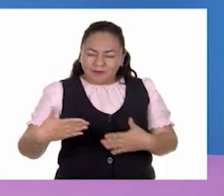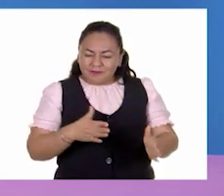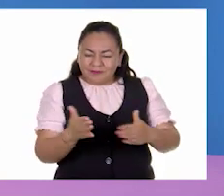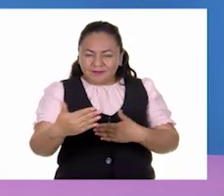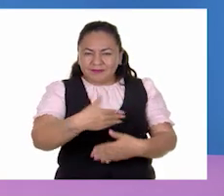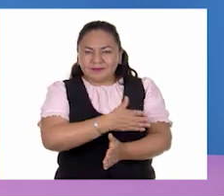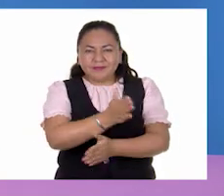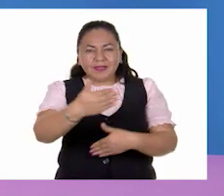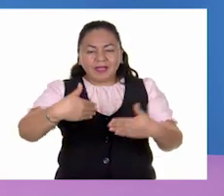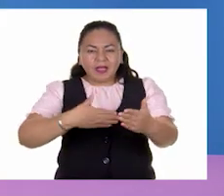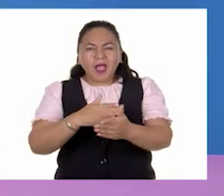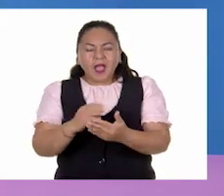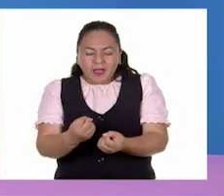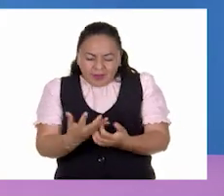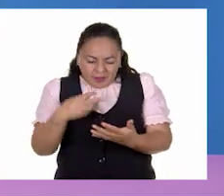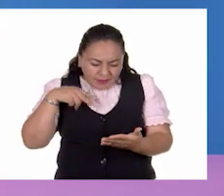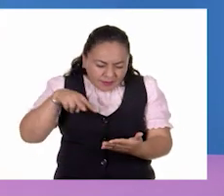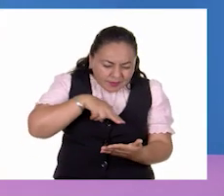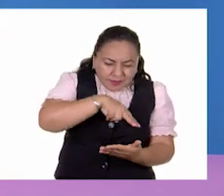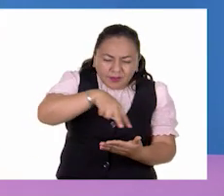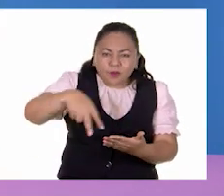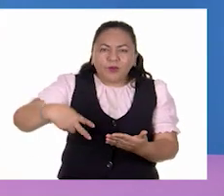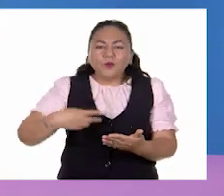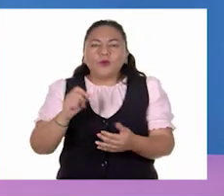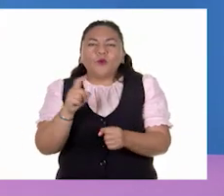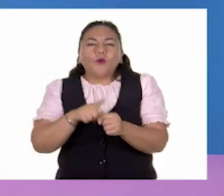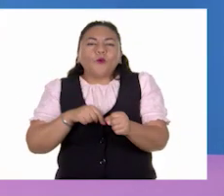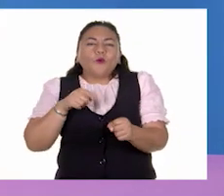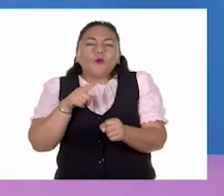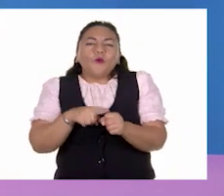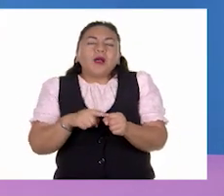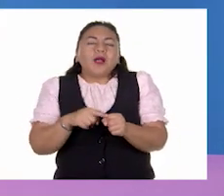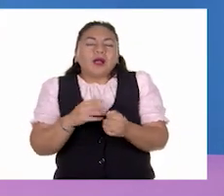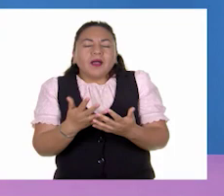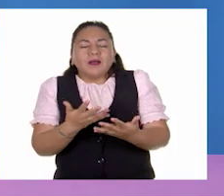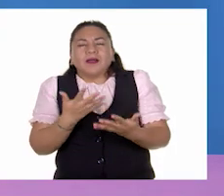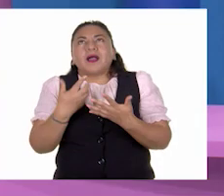los colores con que fue tejida? Tin.